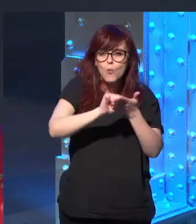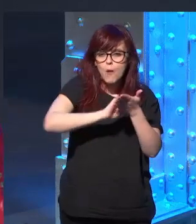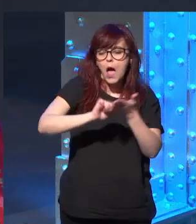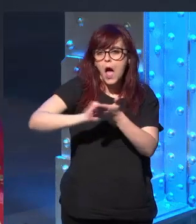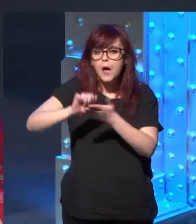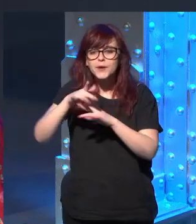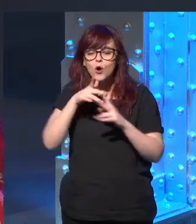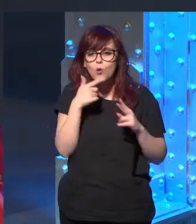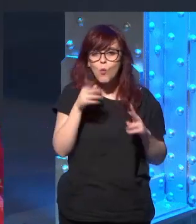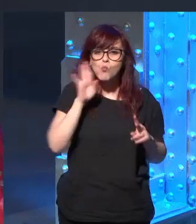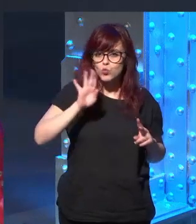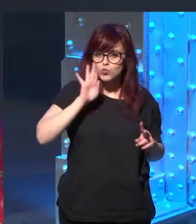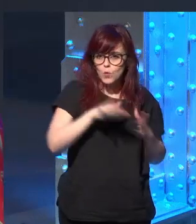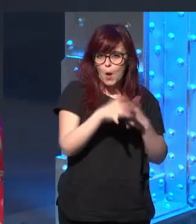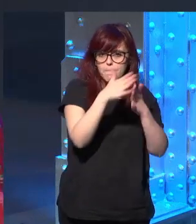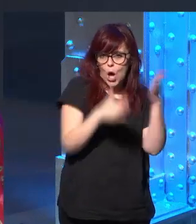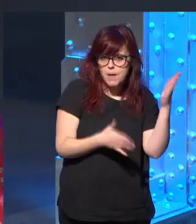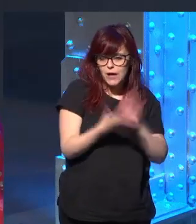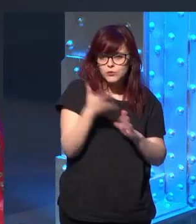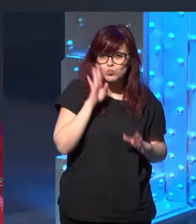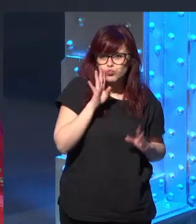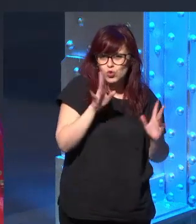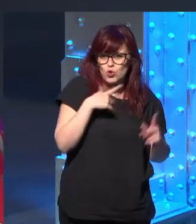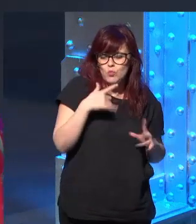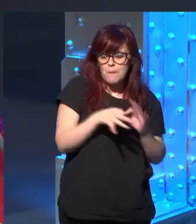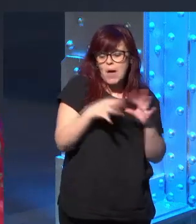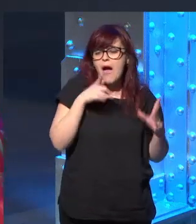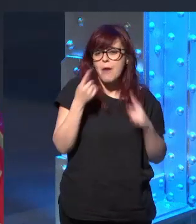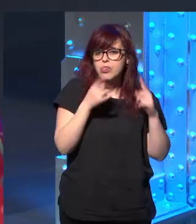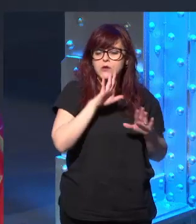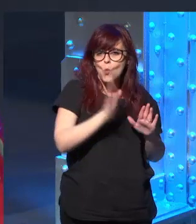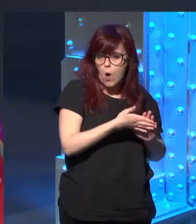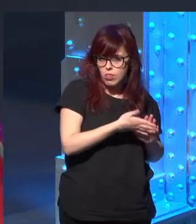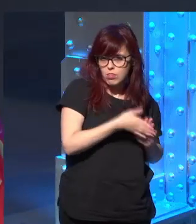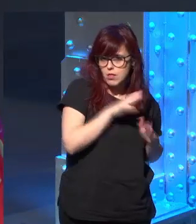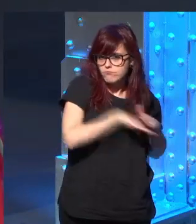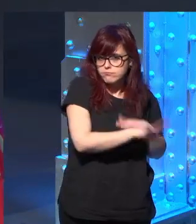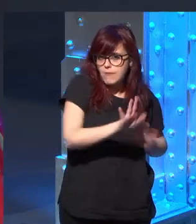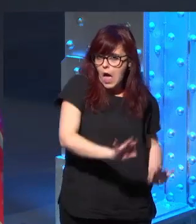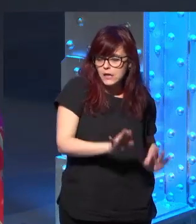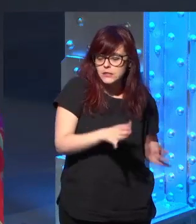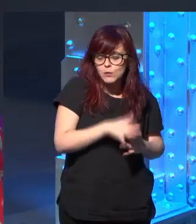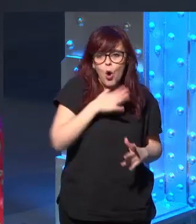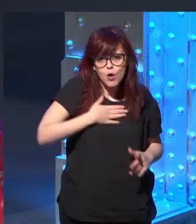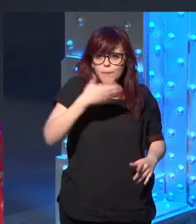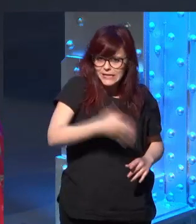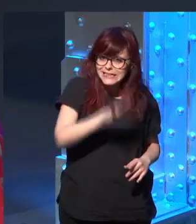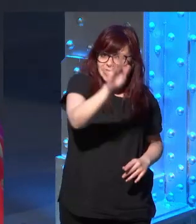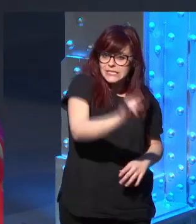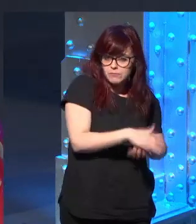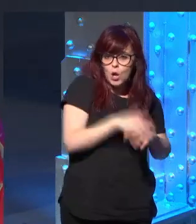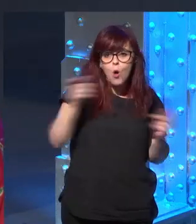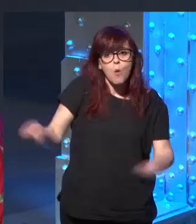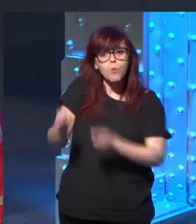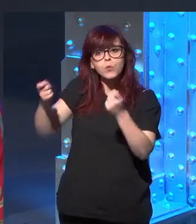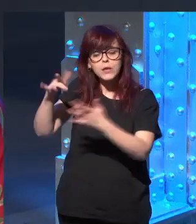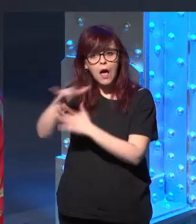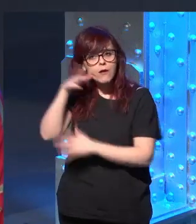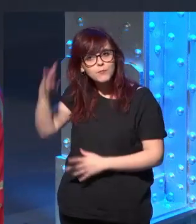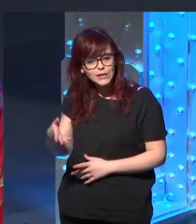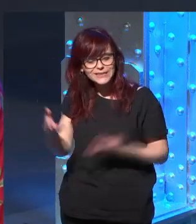muchos poemas en bruto que por supuesto que nunca publico y que para mí, bueno, pues son igual de importantes que los poemas que sí llegan